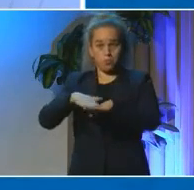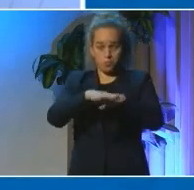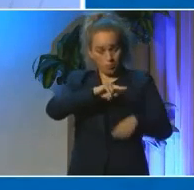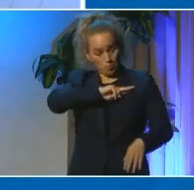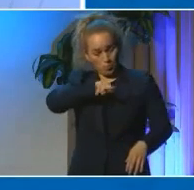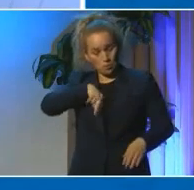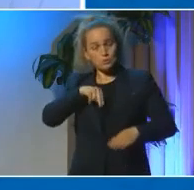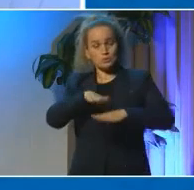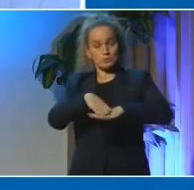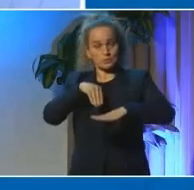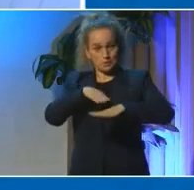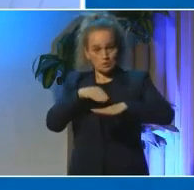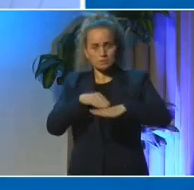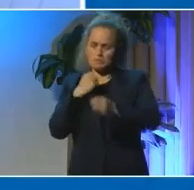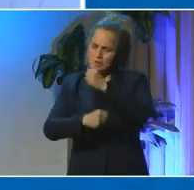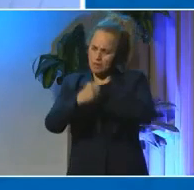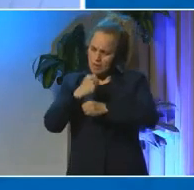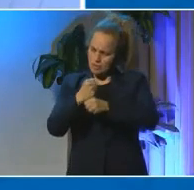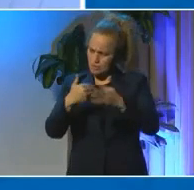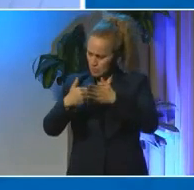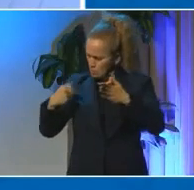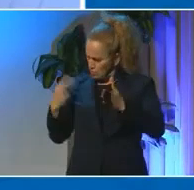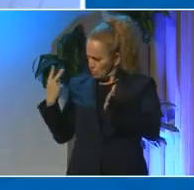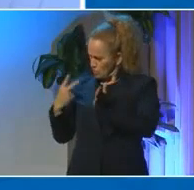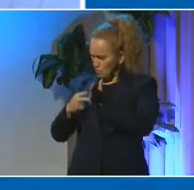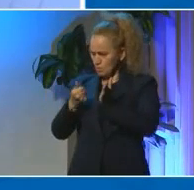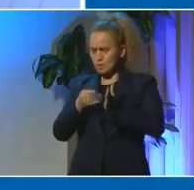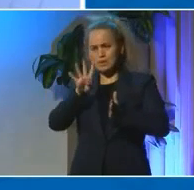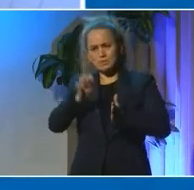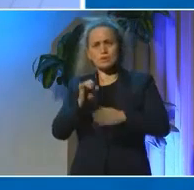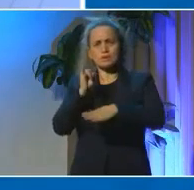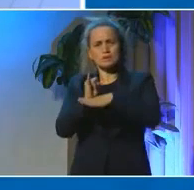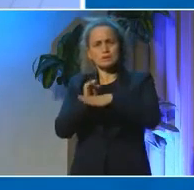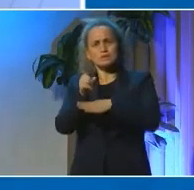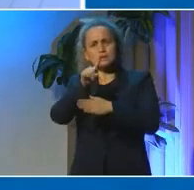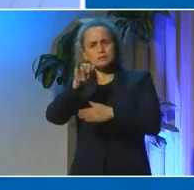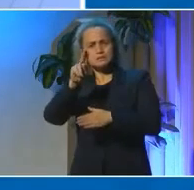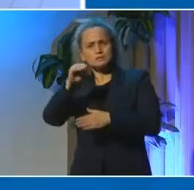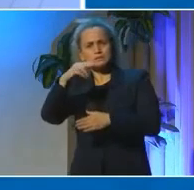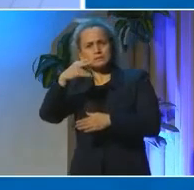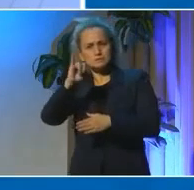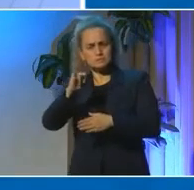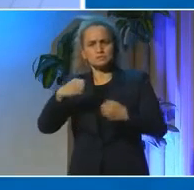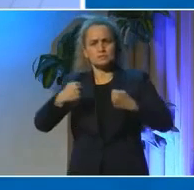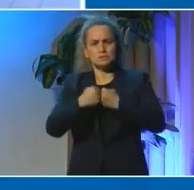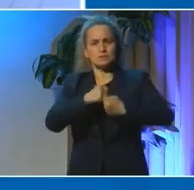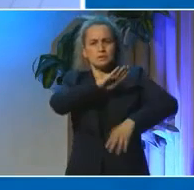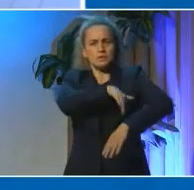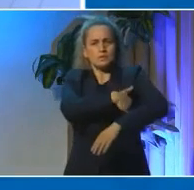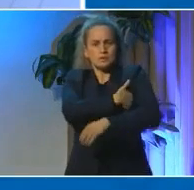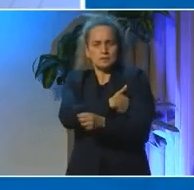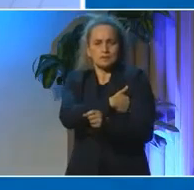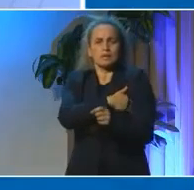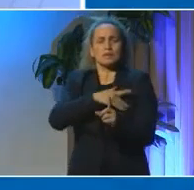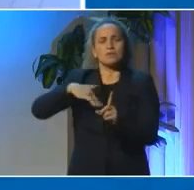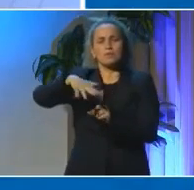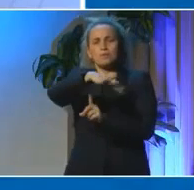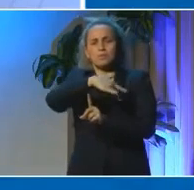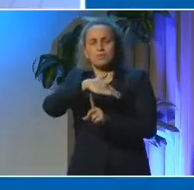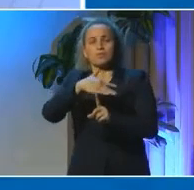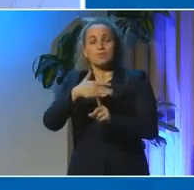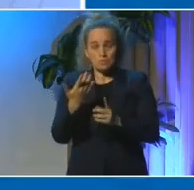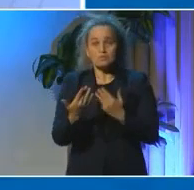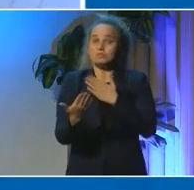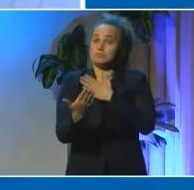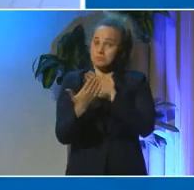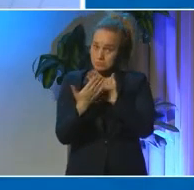venimos trabajando desde el 2019 con el Instituto sinchi que está vinculado con el Ministerio del medio ambiente y ellos también nos